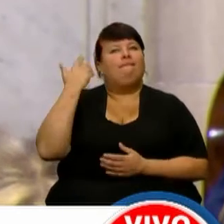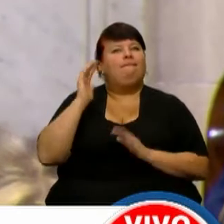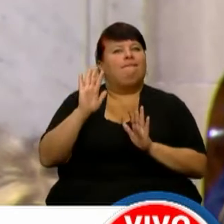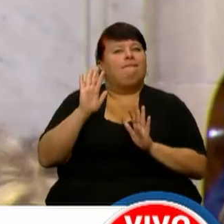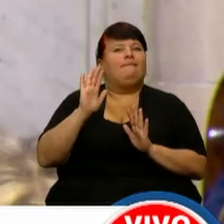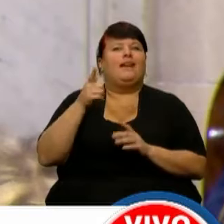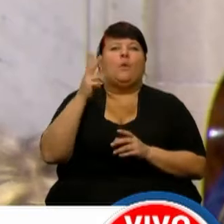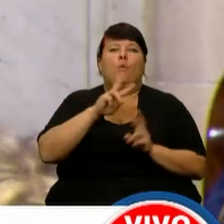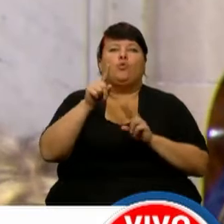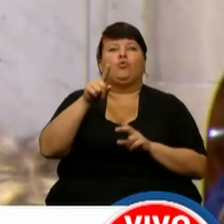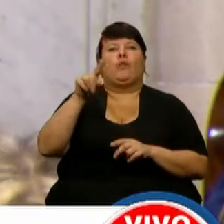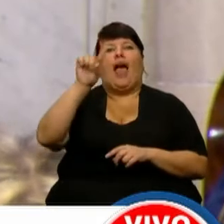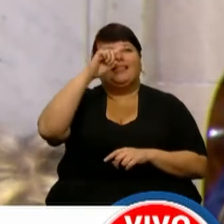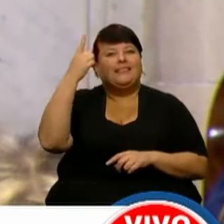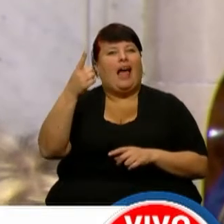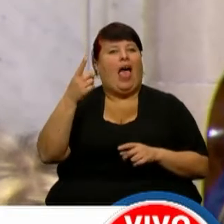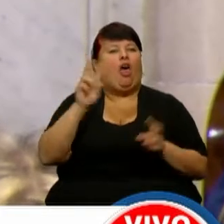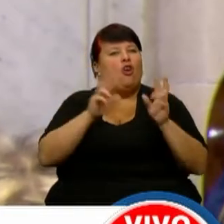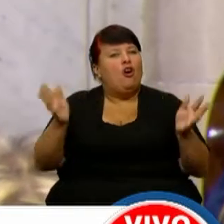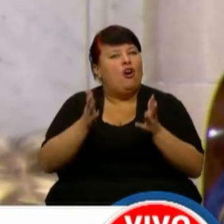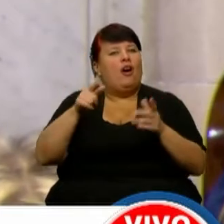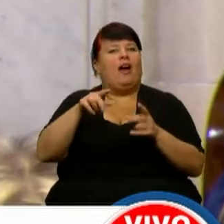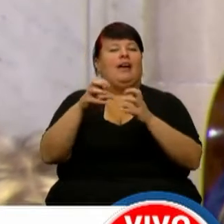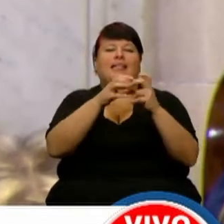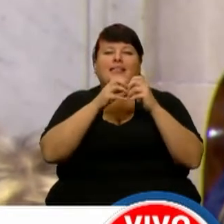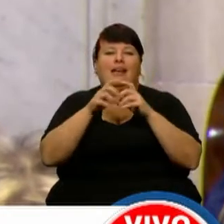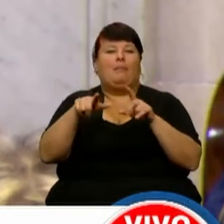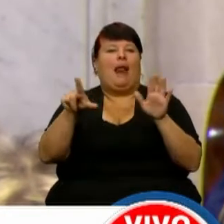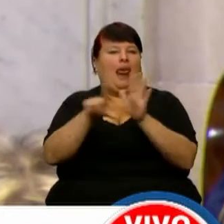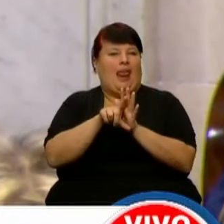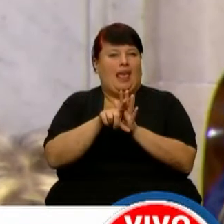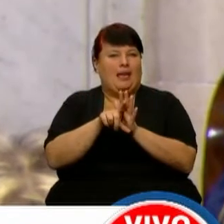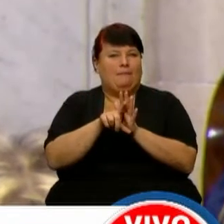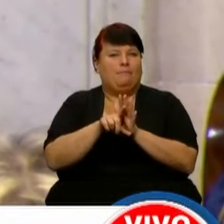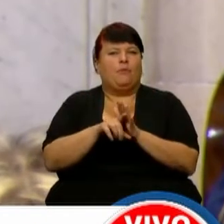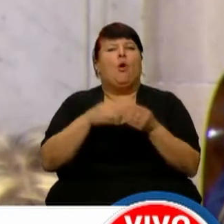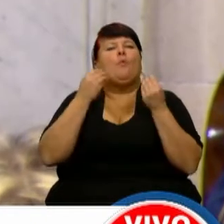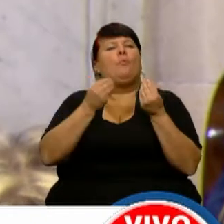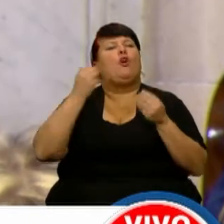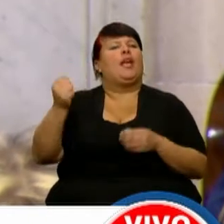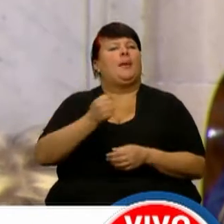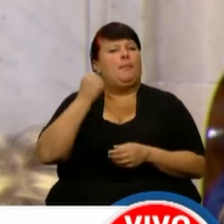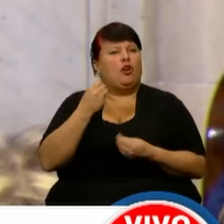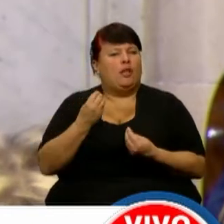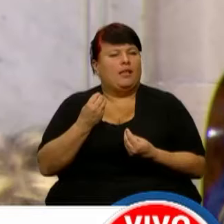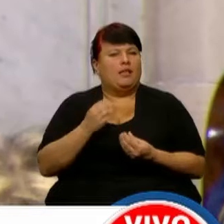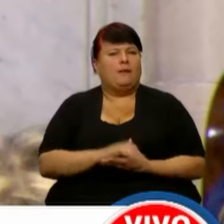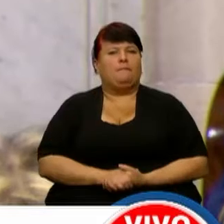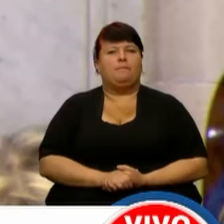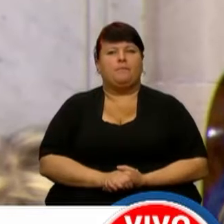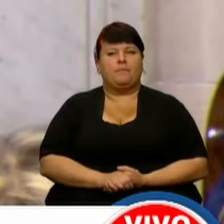esperando de este Estado promotor este tratamiento de esta ley. ¿Y por qué es tan importante?